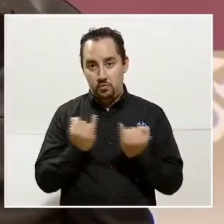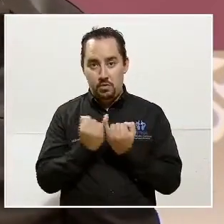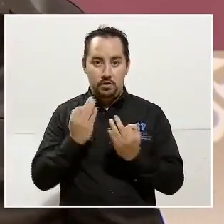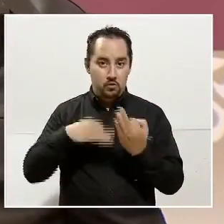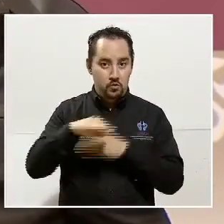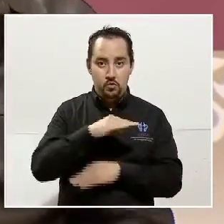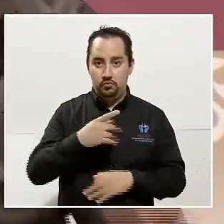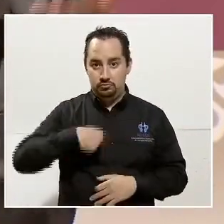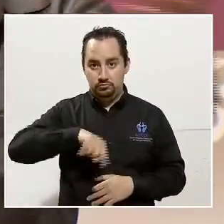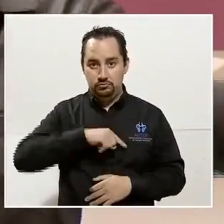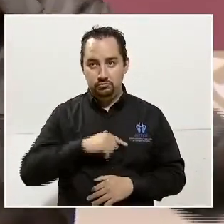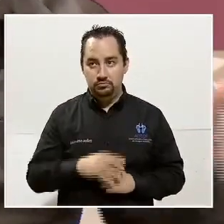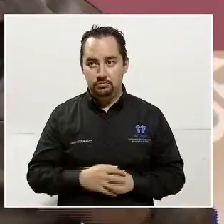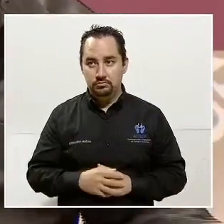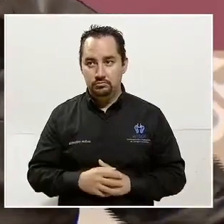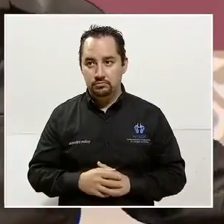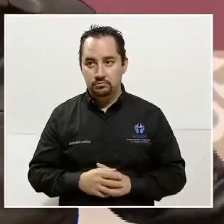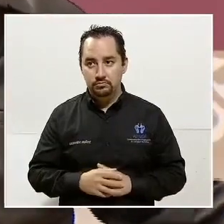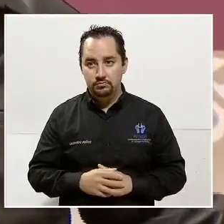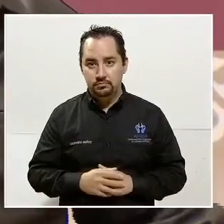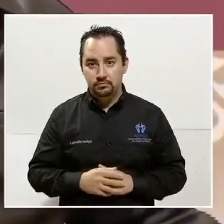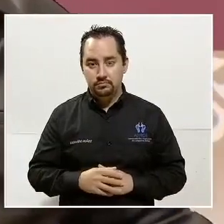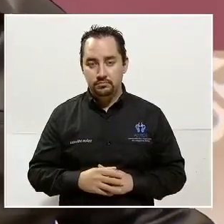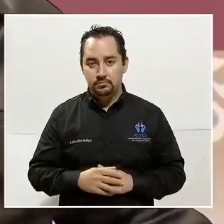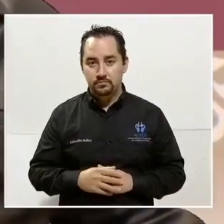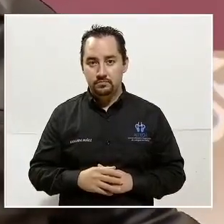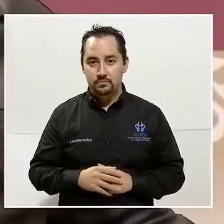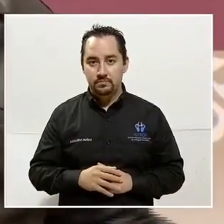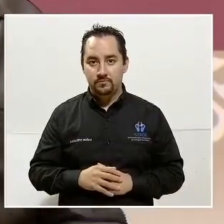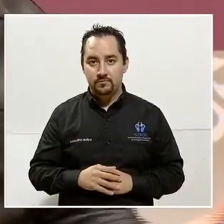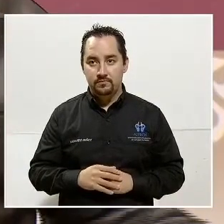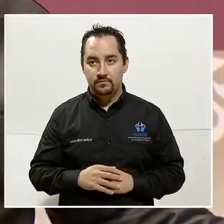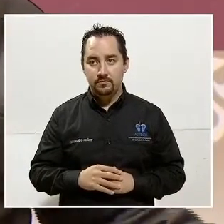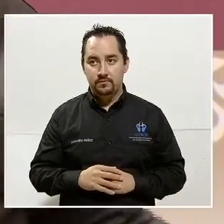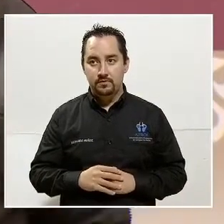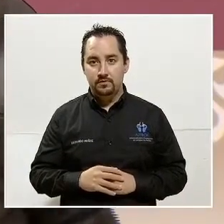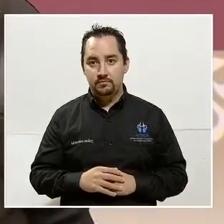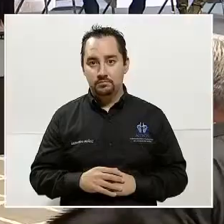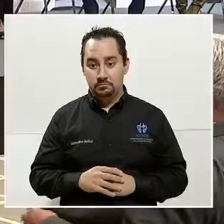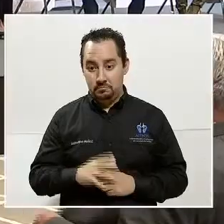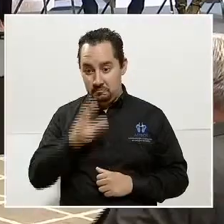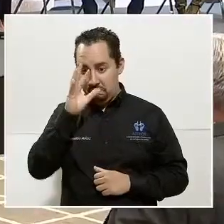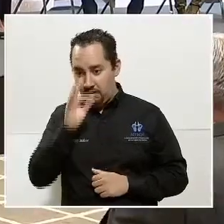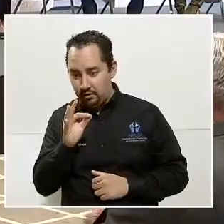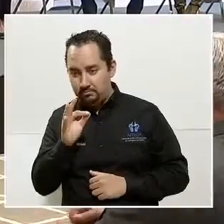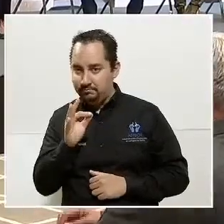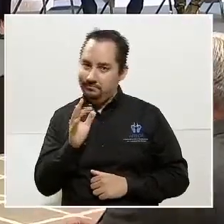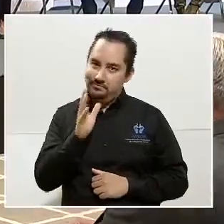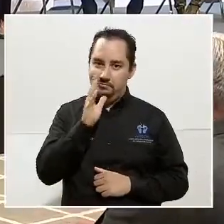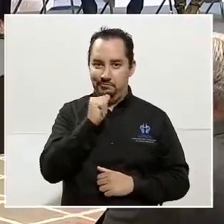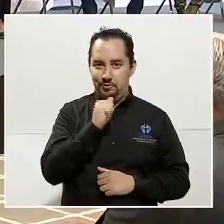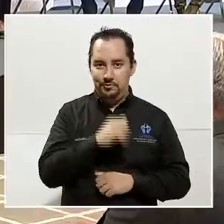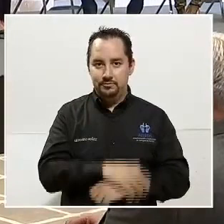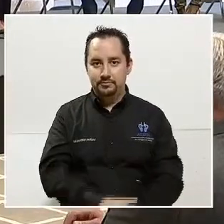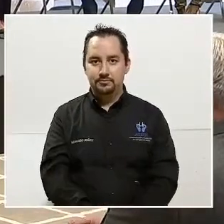nosotros, los de las comisiones, todos, no vamos a fallar.